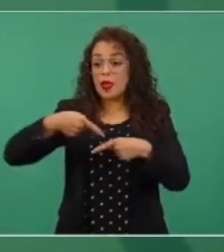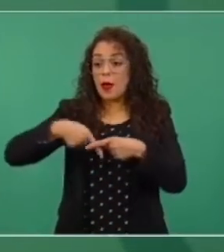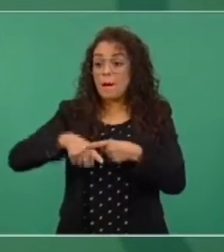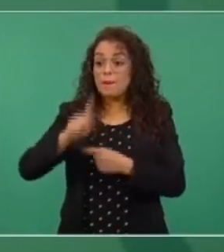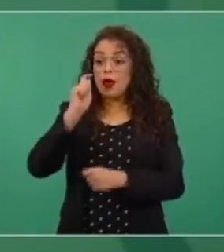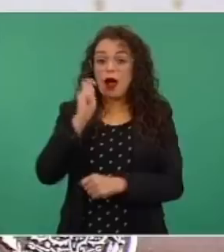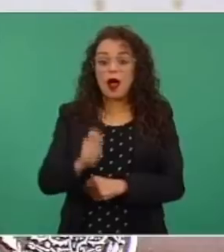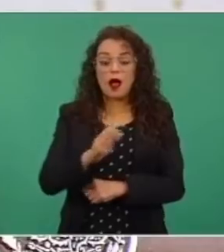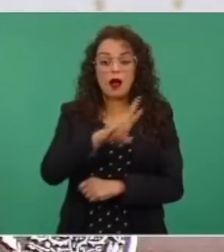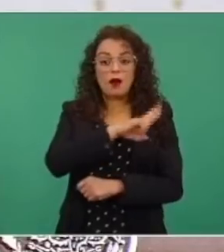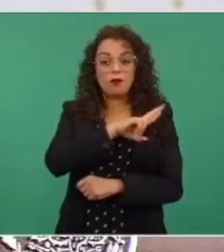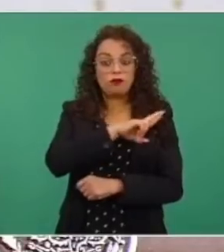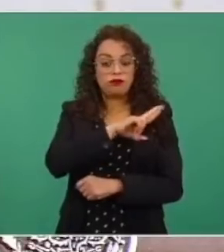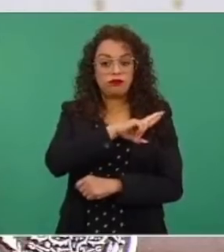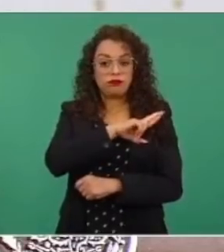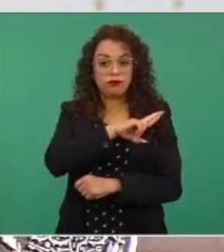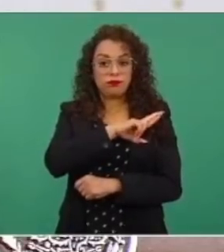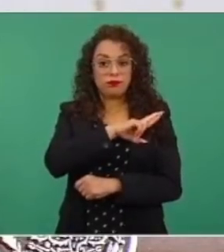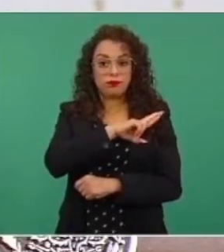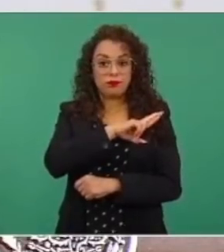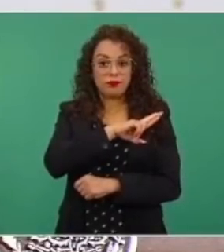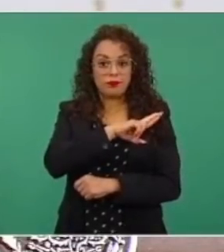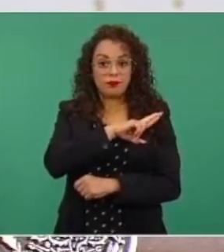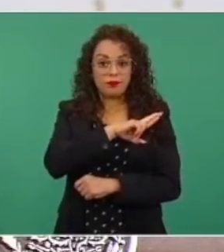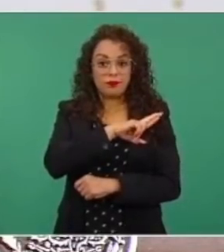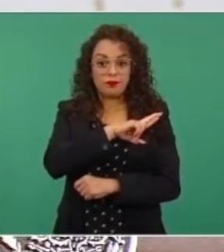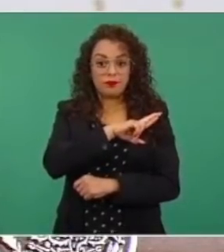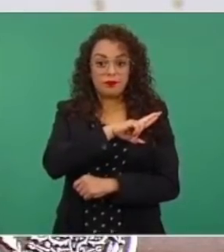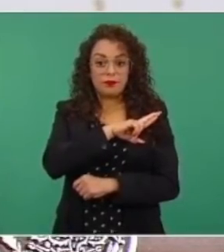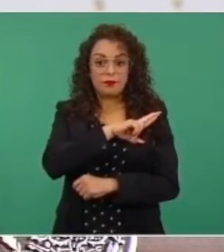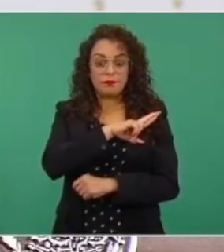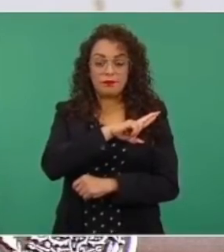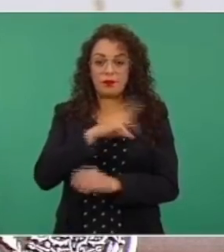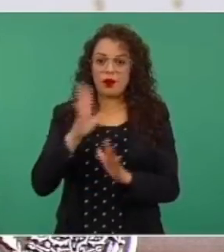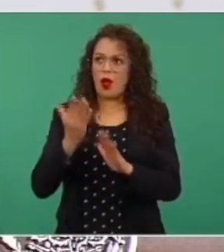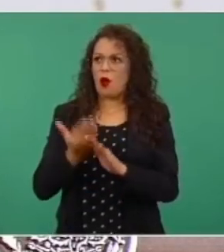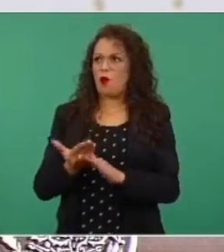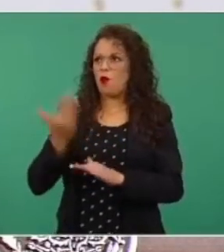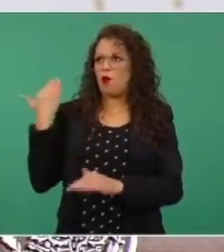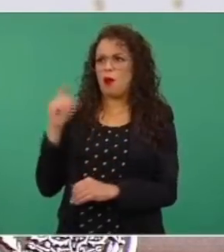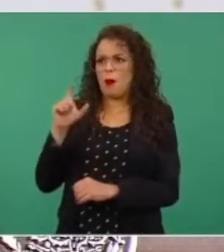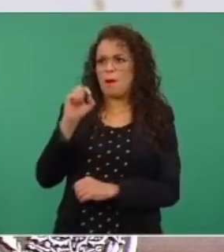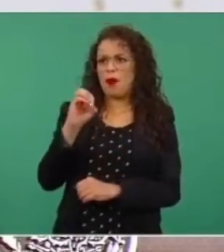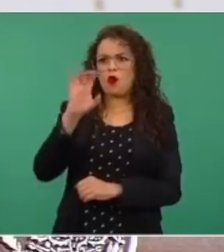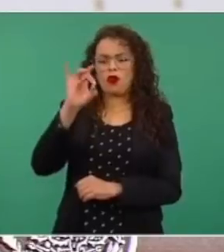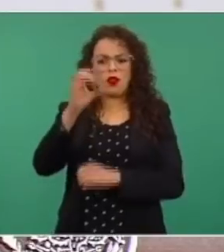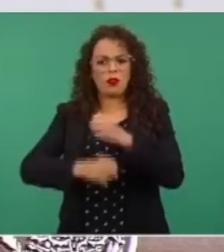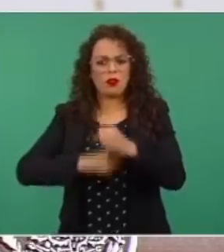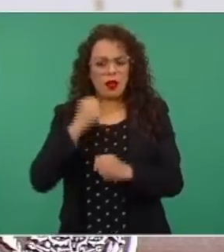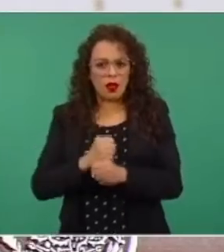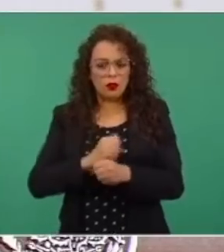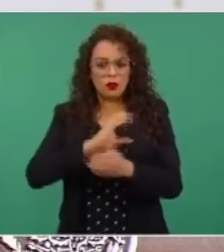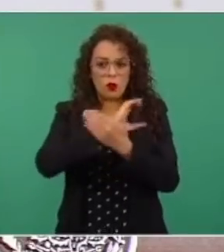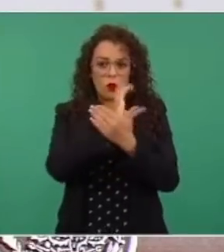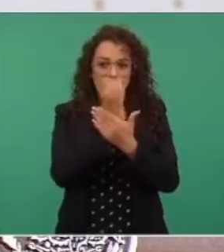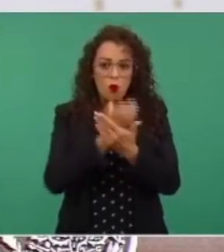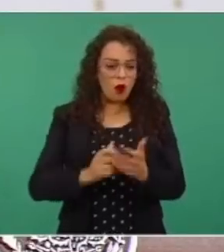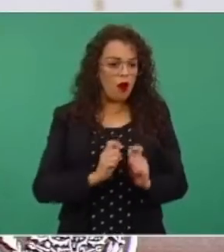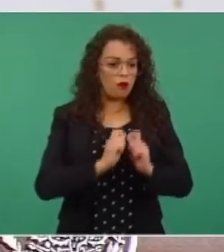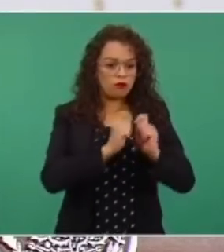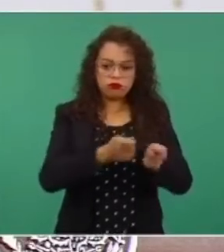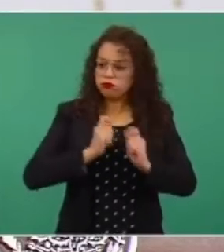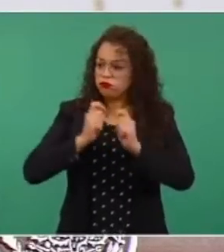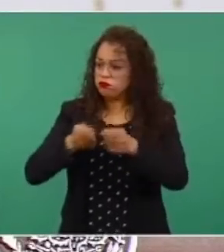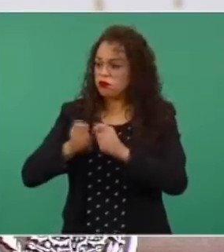privatizadora, que ahí lleva 2, 3 décadas, contratos entregados